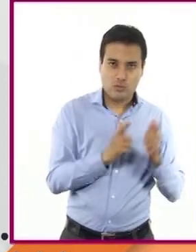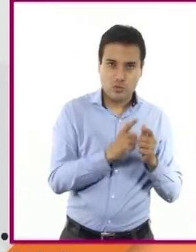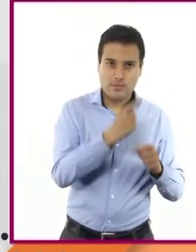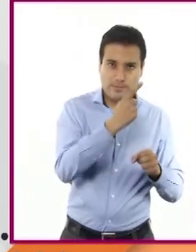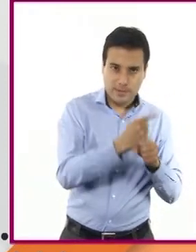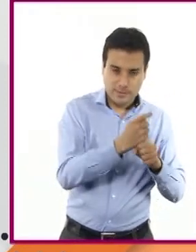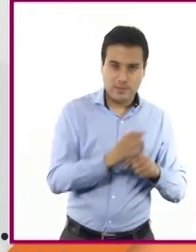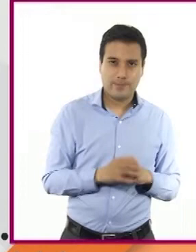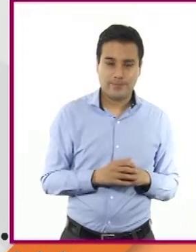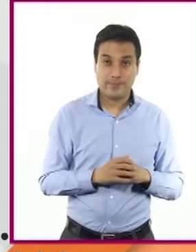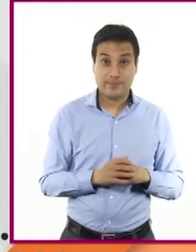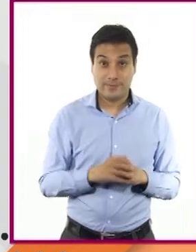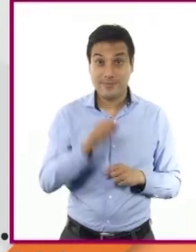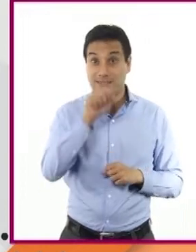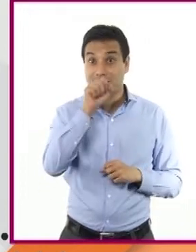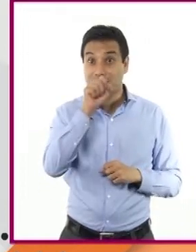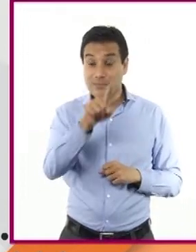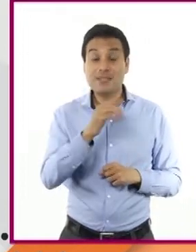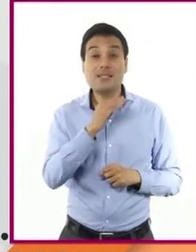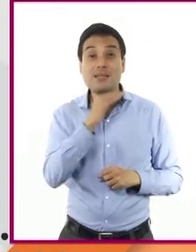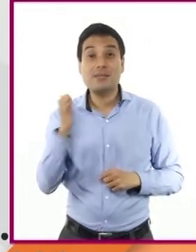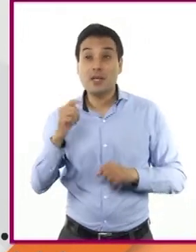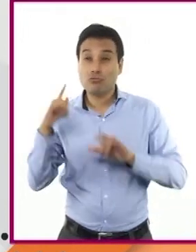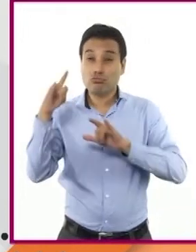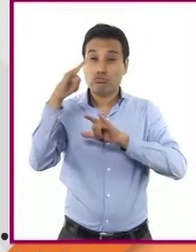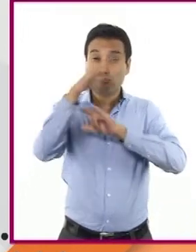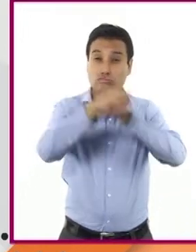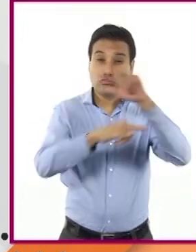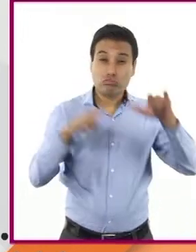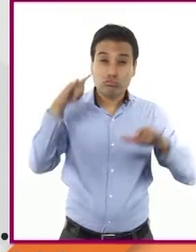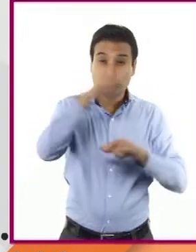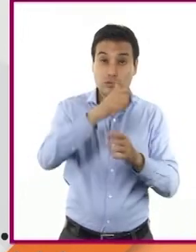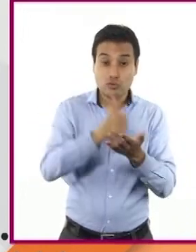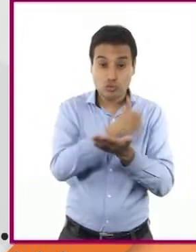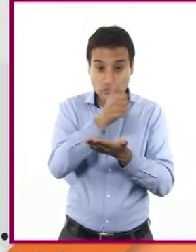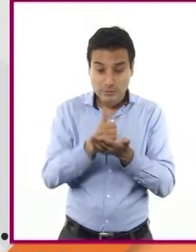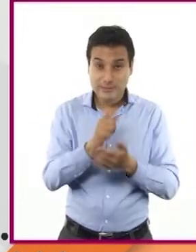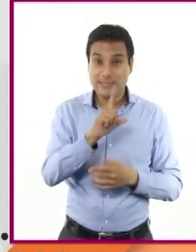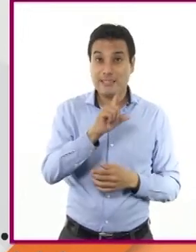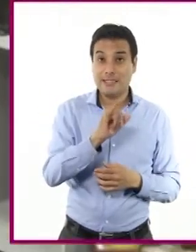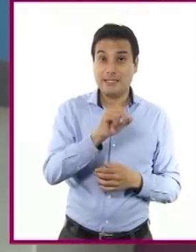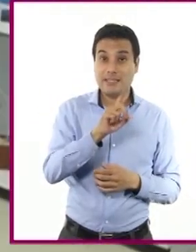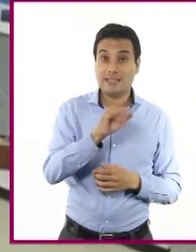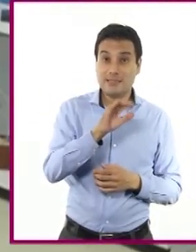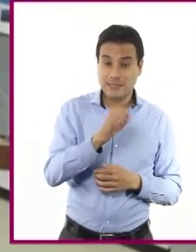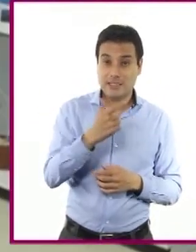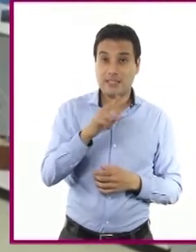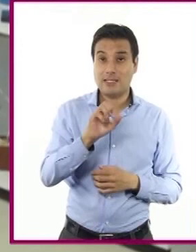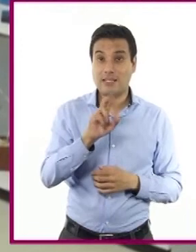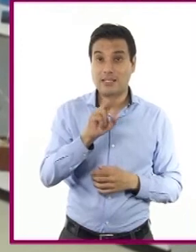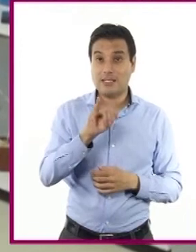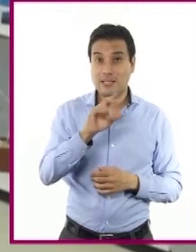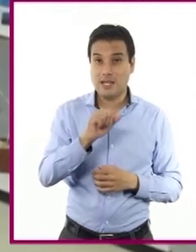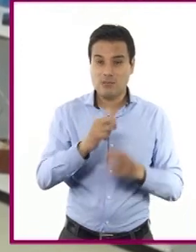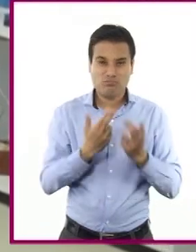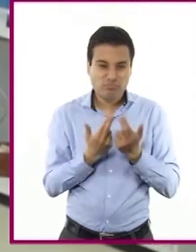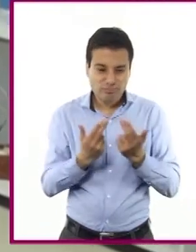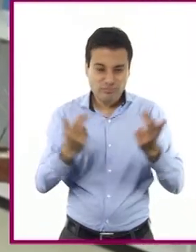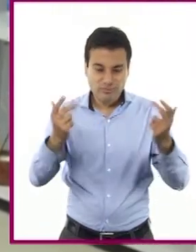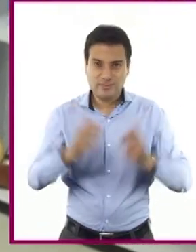Alemana bombardeó hasta destruir por completo las ciudades de Lidice y Guernica.